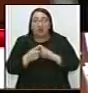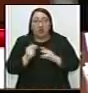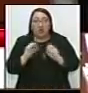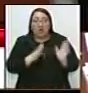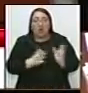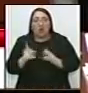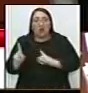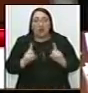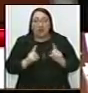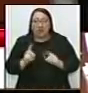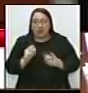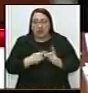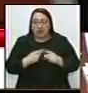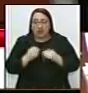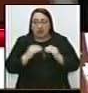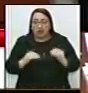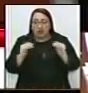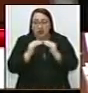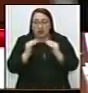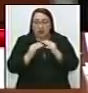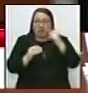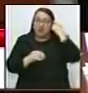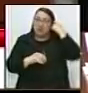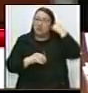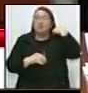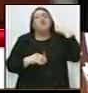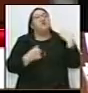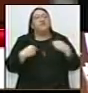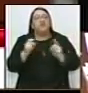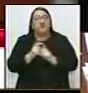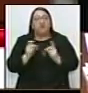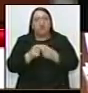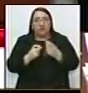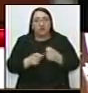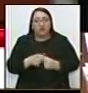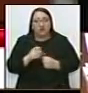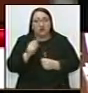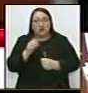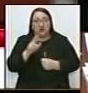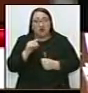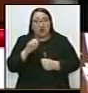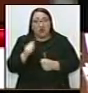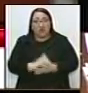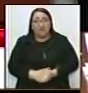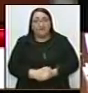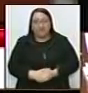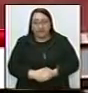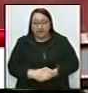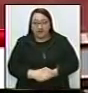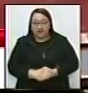orden y de manera equitativa. Tiene la palabra el congresista Arana.